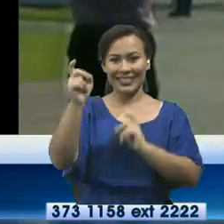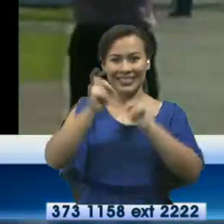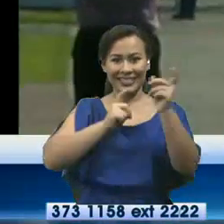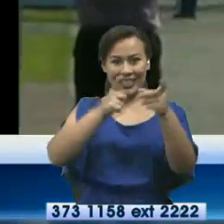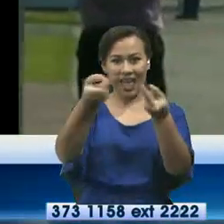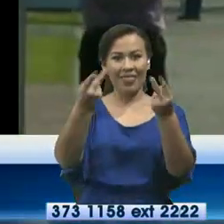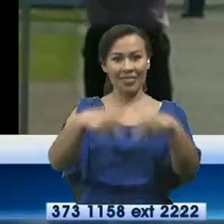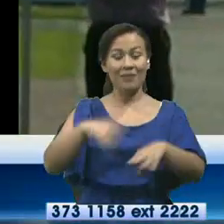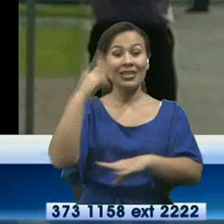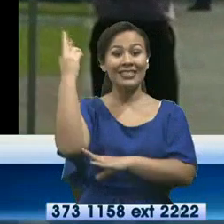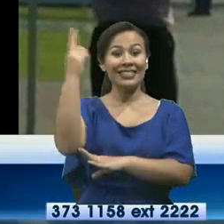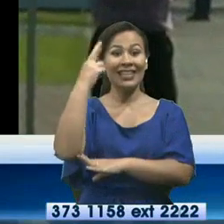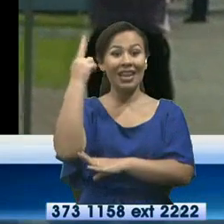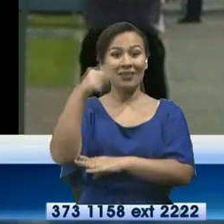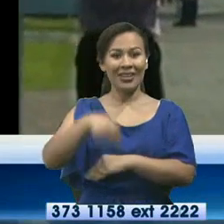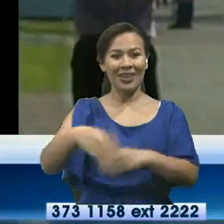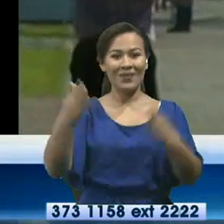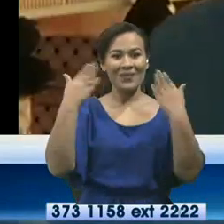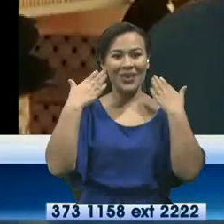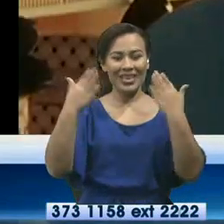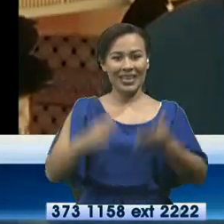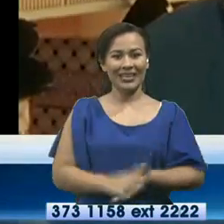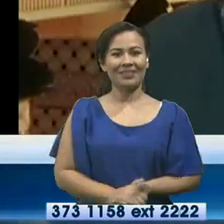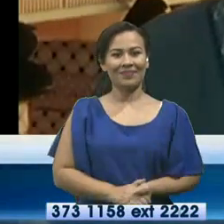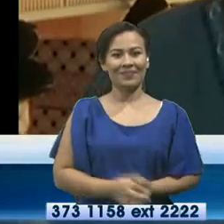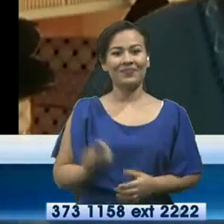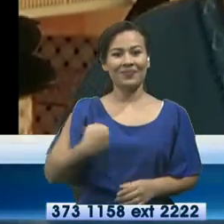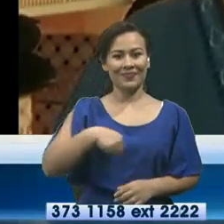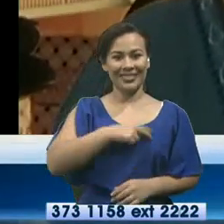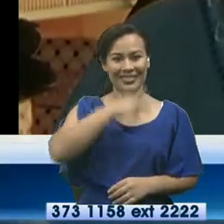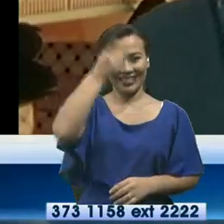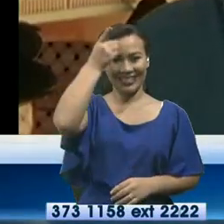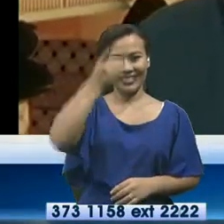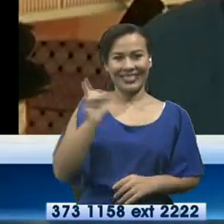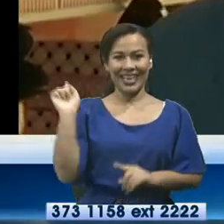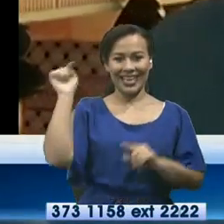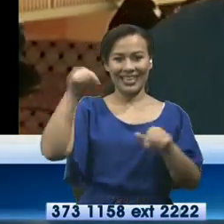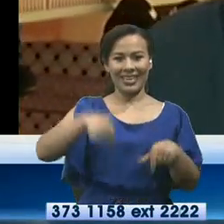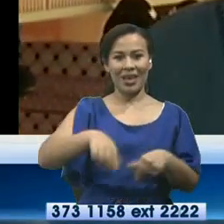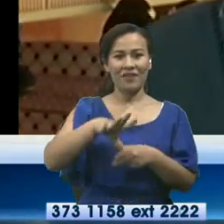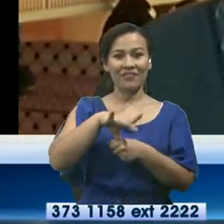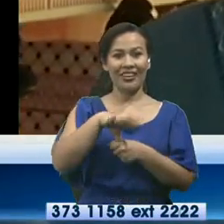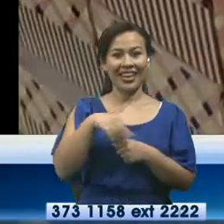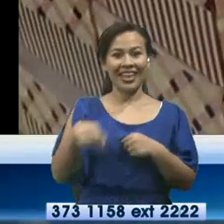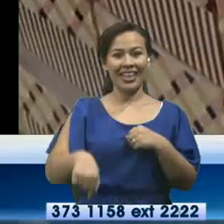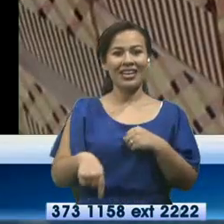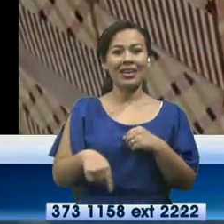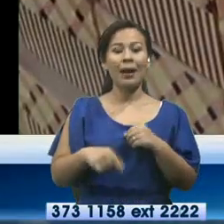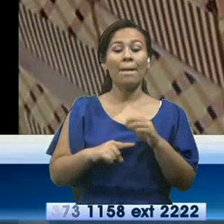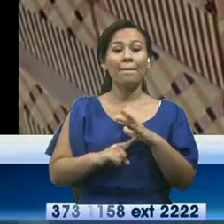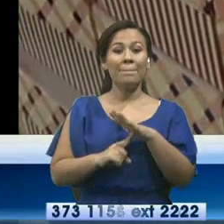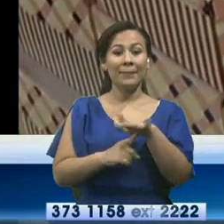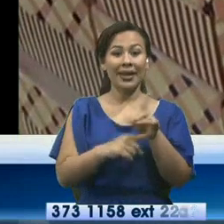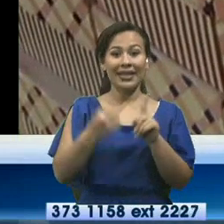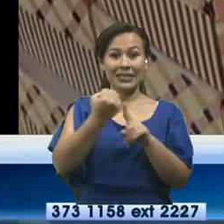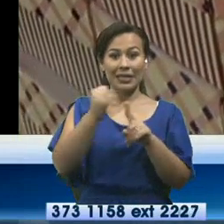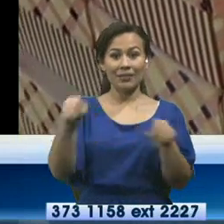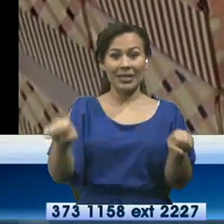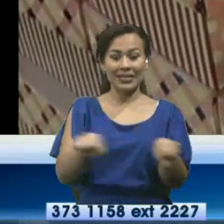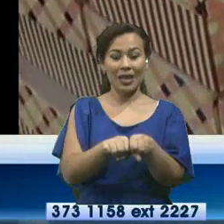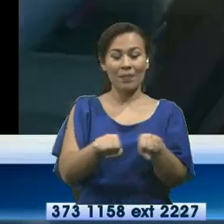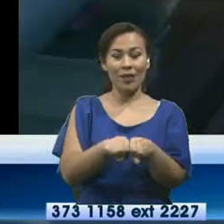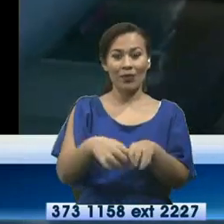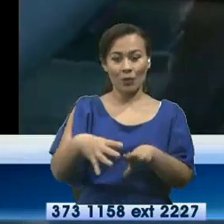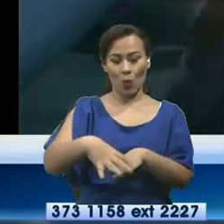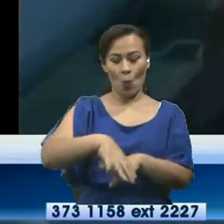además de celebrar a la urbe. Nosotros decidimos venir aquí a la Feria de Samanes a promocionar nuestro producto, que son zapatos de muñeca.